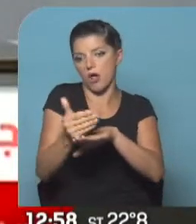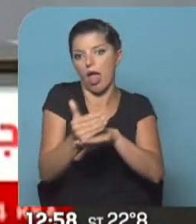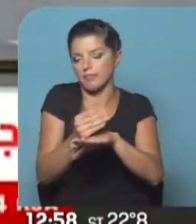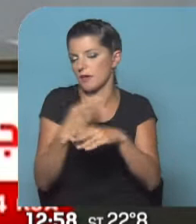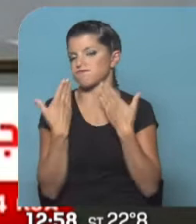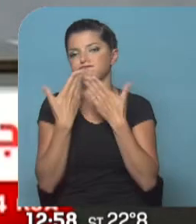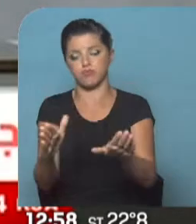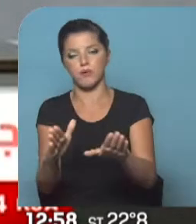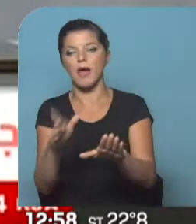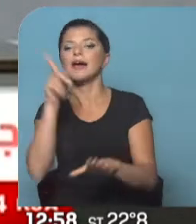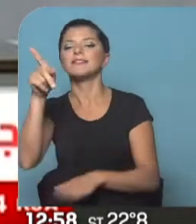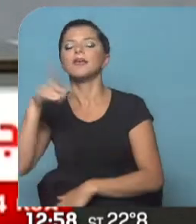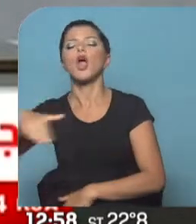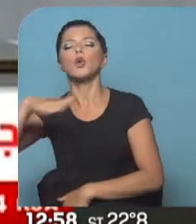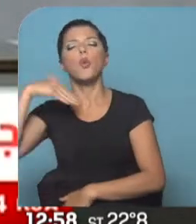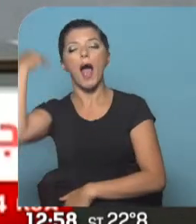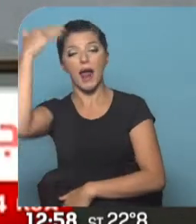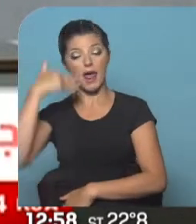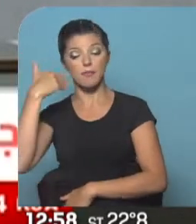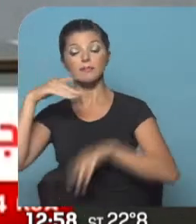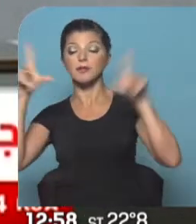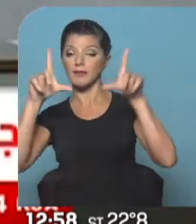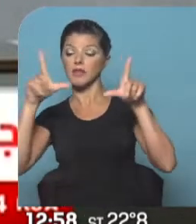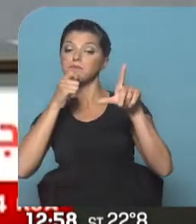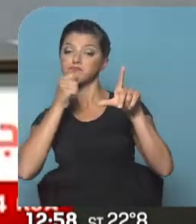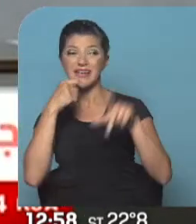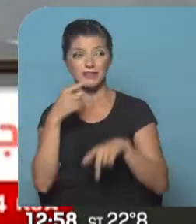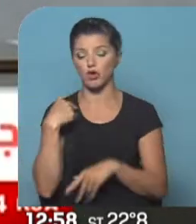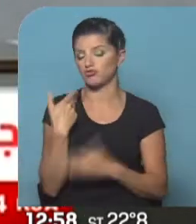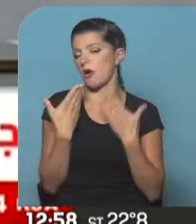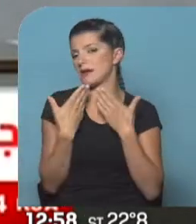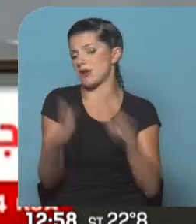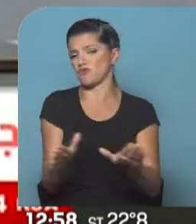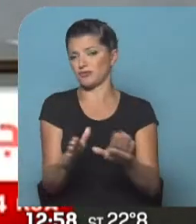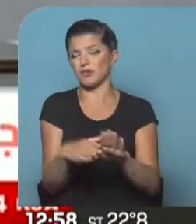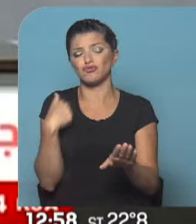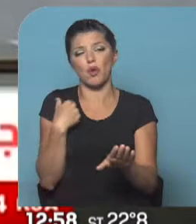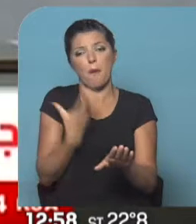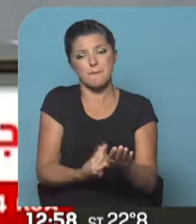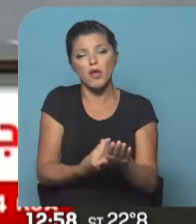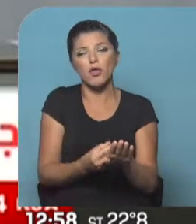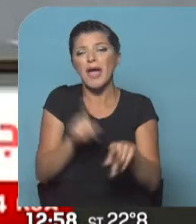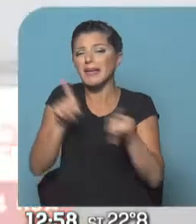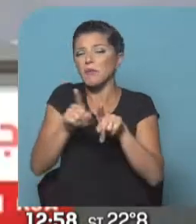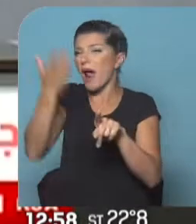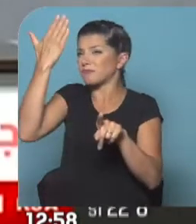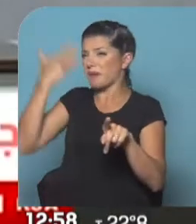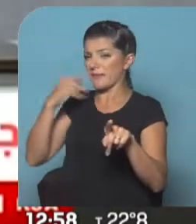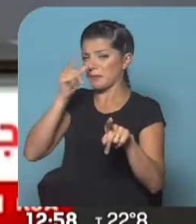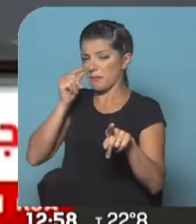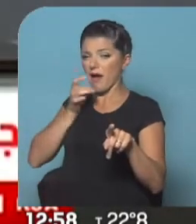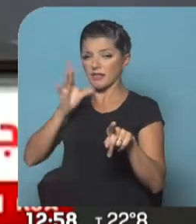declaración televisada desde Arabia Saudita, alegando que temía ser asesinado como su padre y acusando tanto a Hezbollah como a